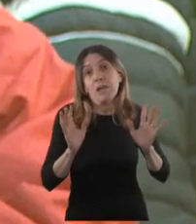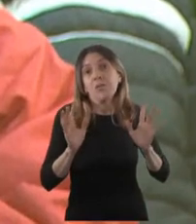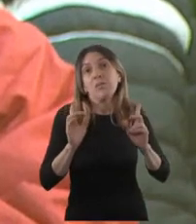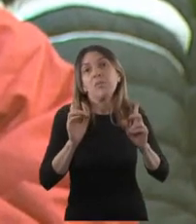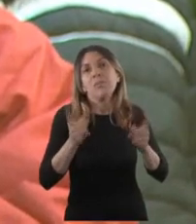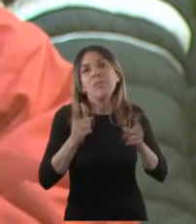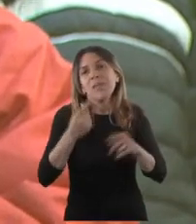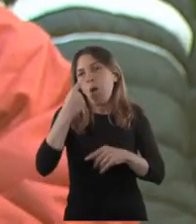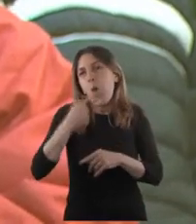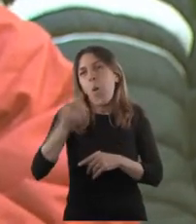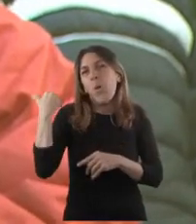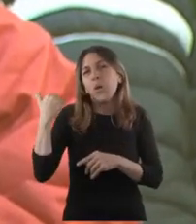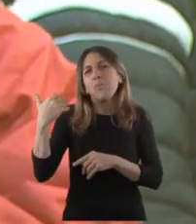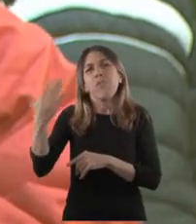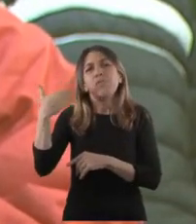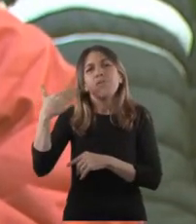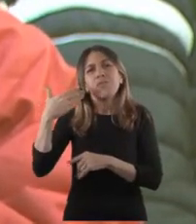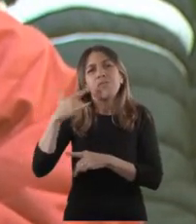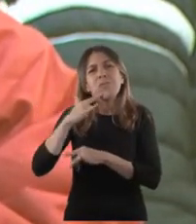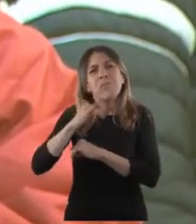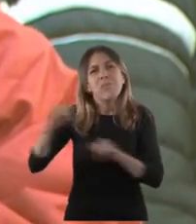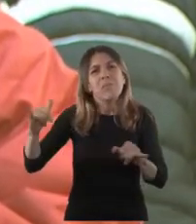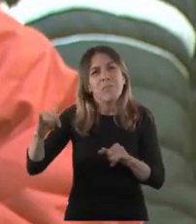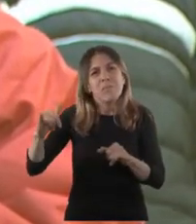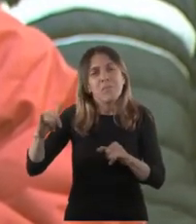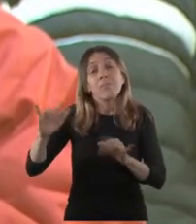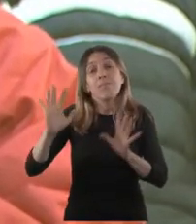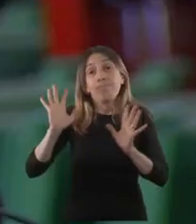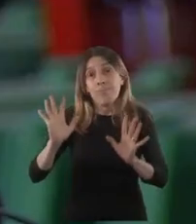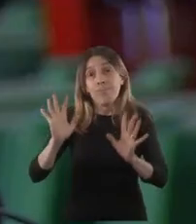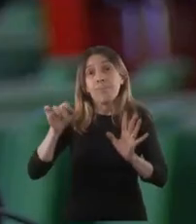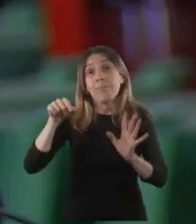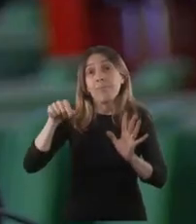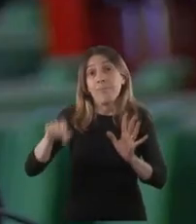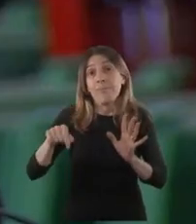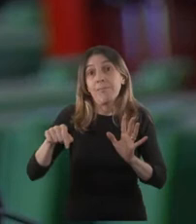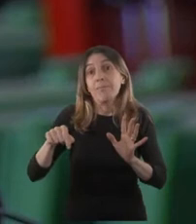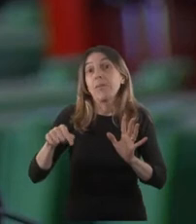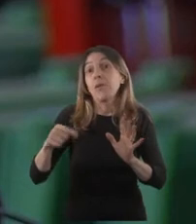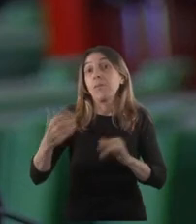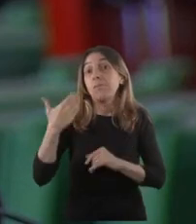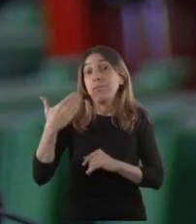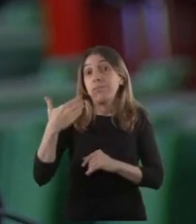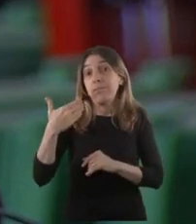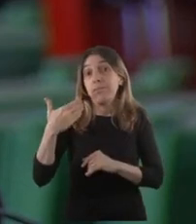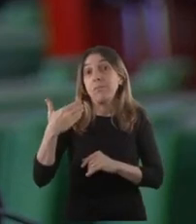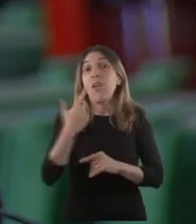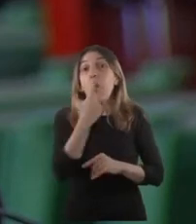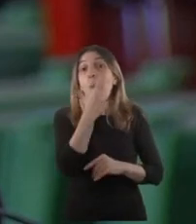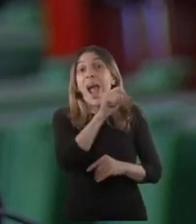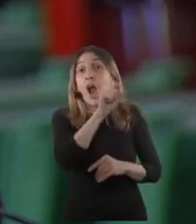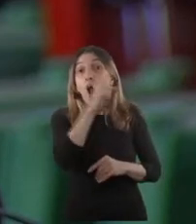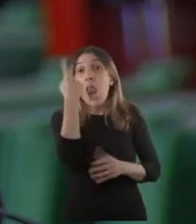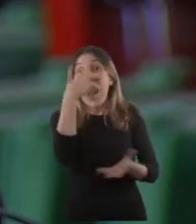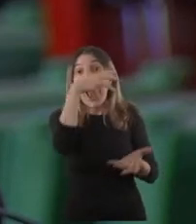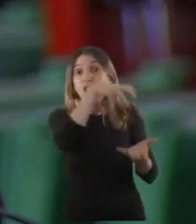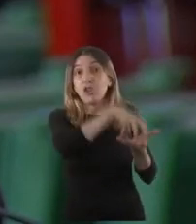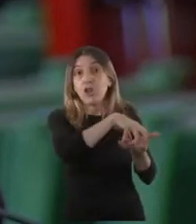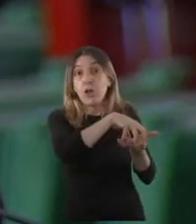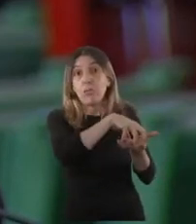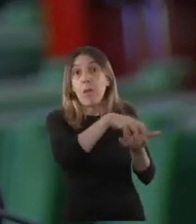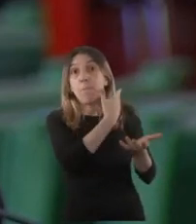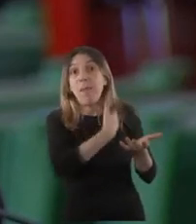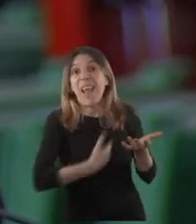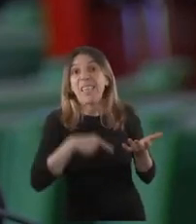la última exposición también que hubo, donde a través del Banco Nación, cuyo